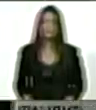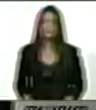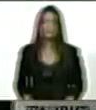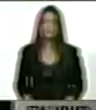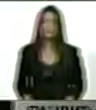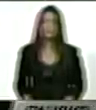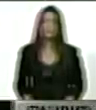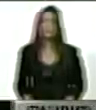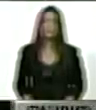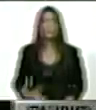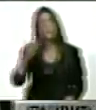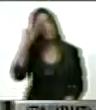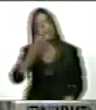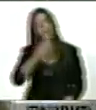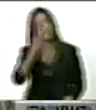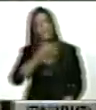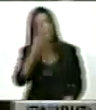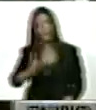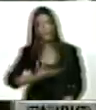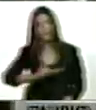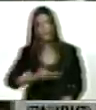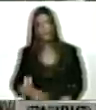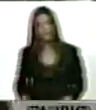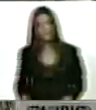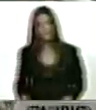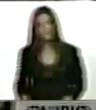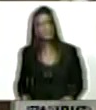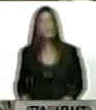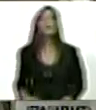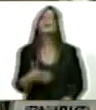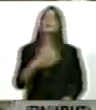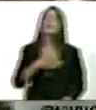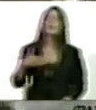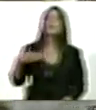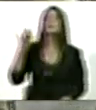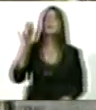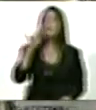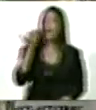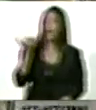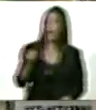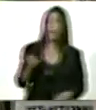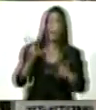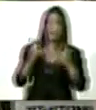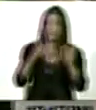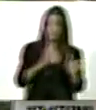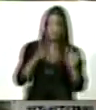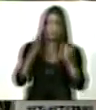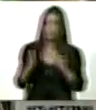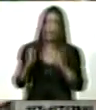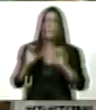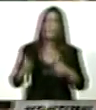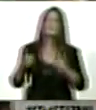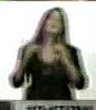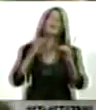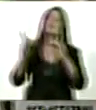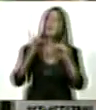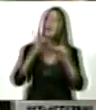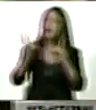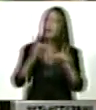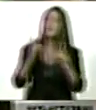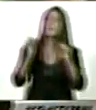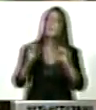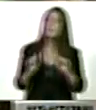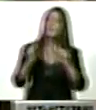Buenas tardes, alcalde. ¿Cómo está? Quisiéramos saber si en esta nueva fase de la mesa de diálogo se van a retomar ya